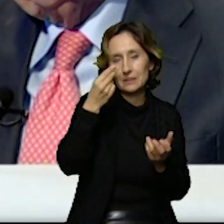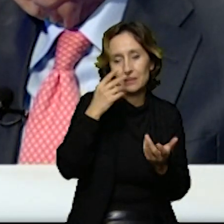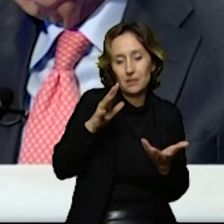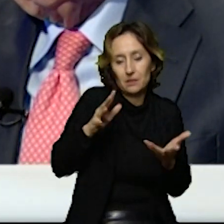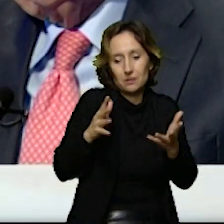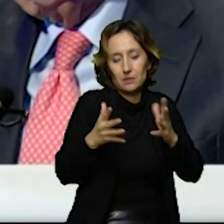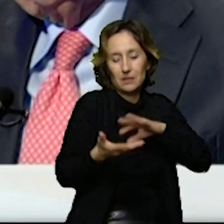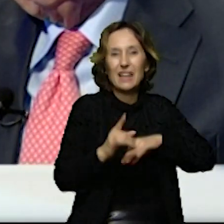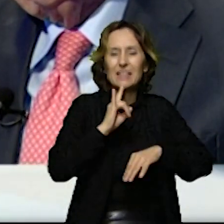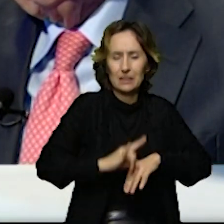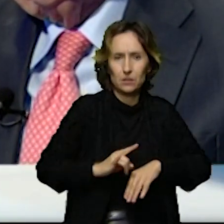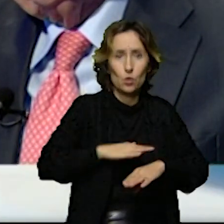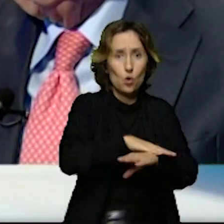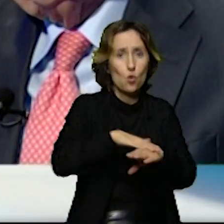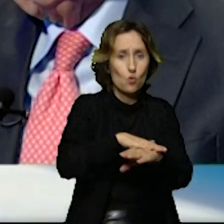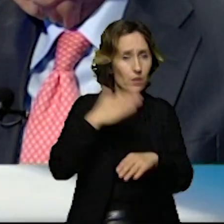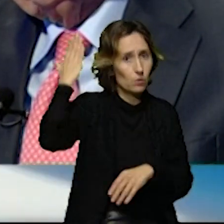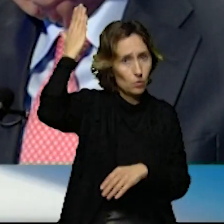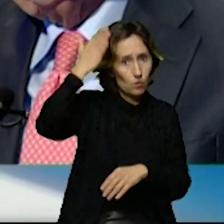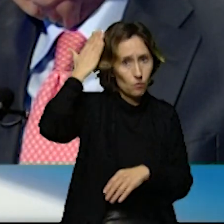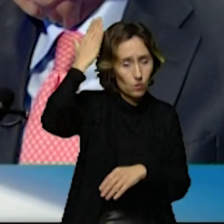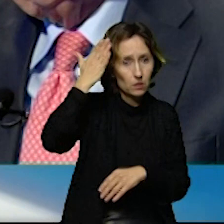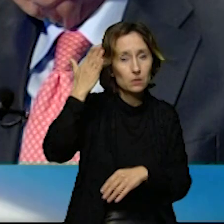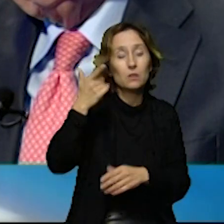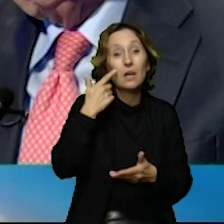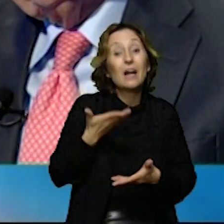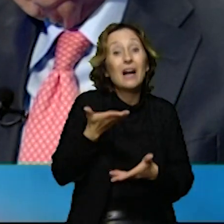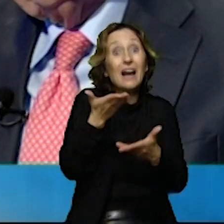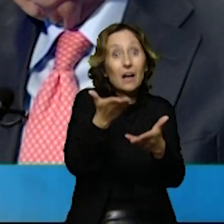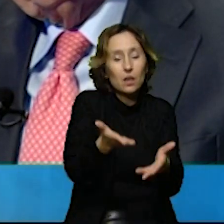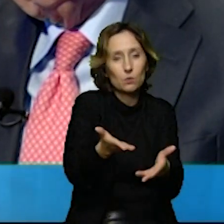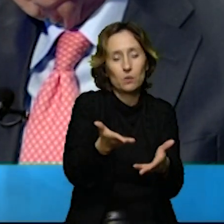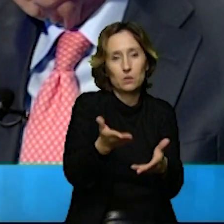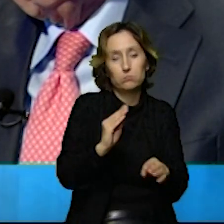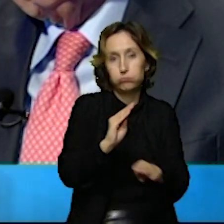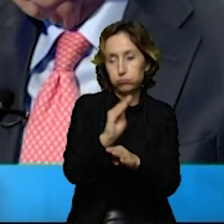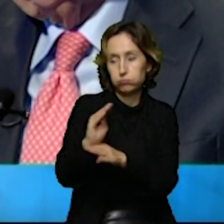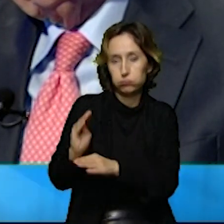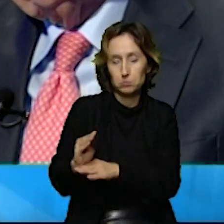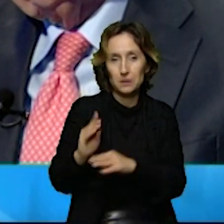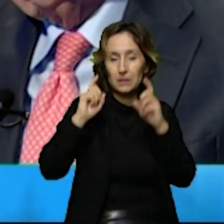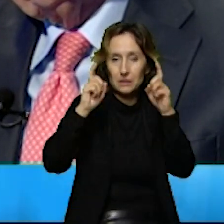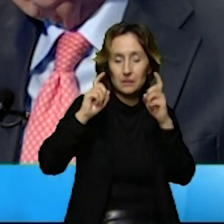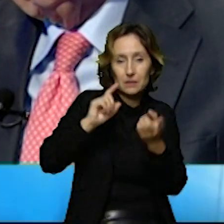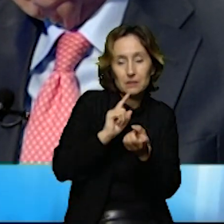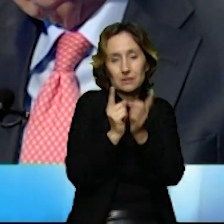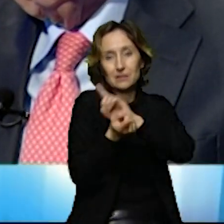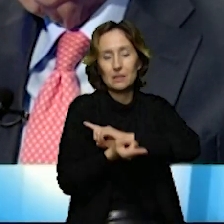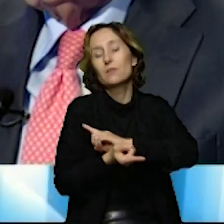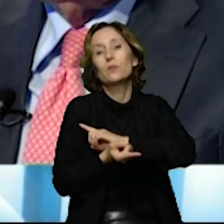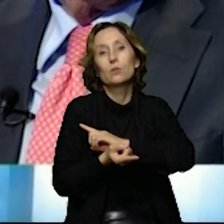El propio Gobierno foral acaba de presentar sus ayudas para fomentar precisamente esa transición